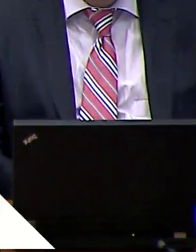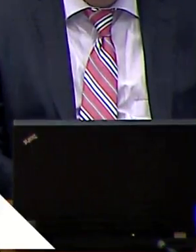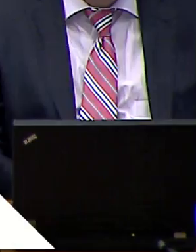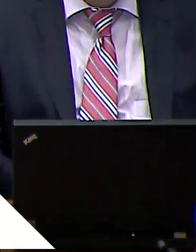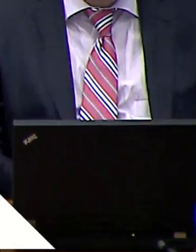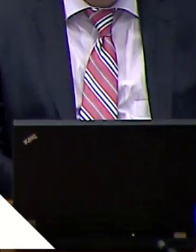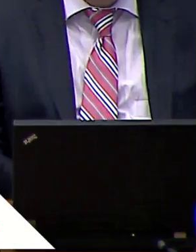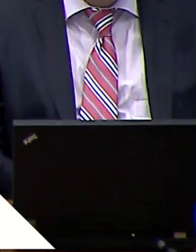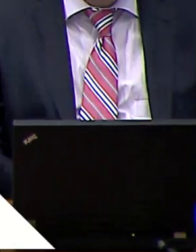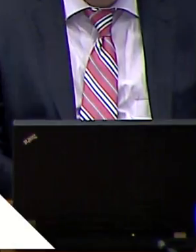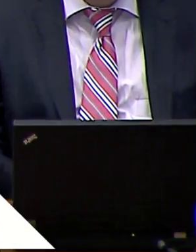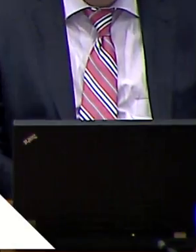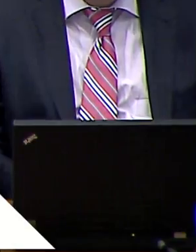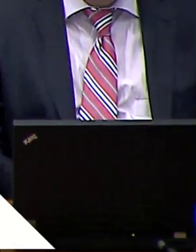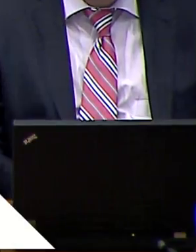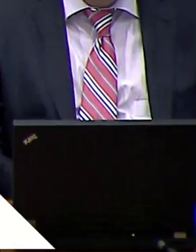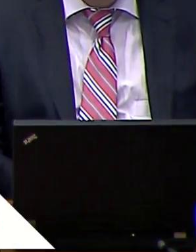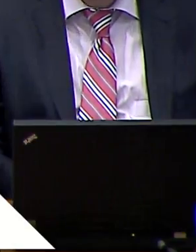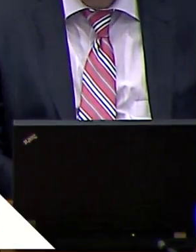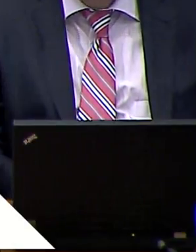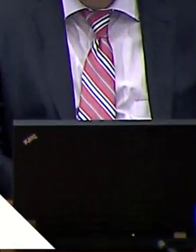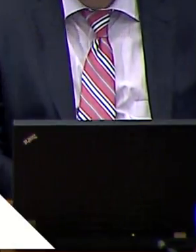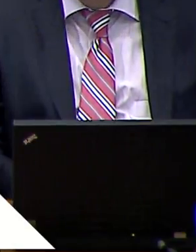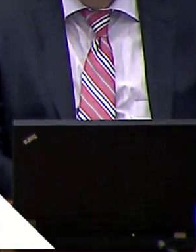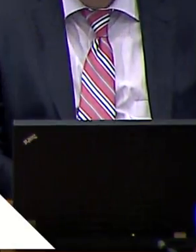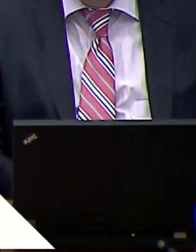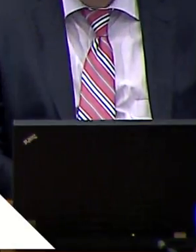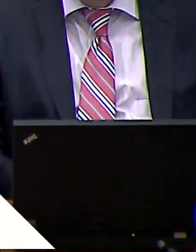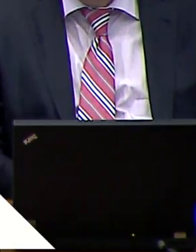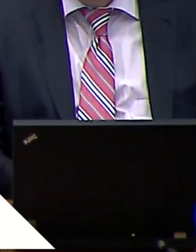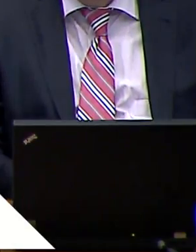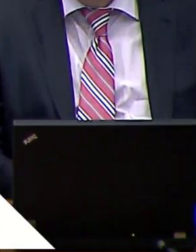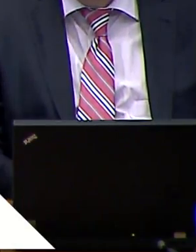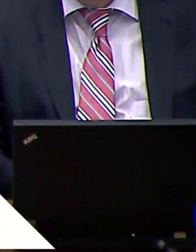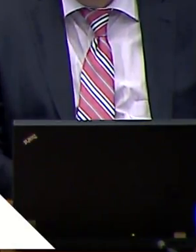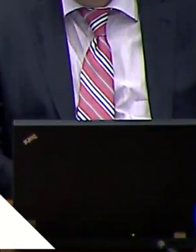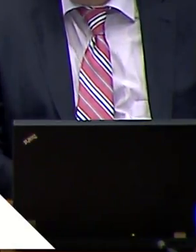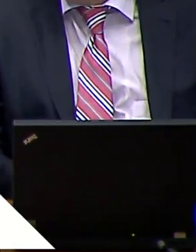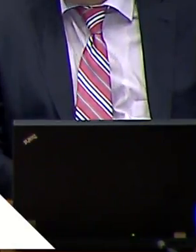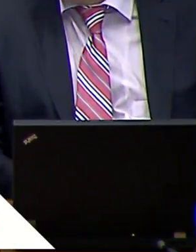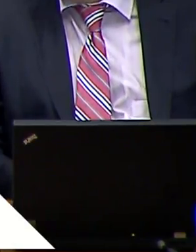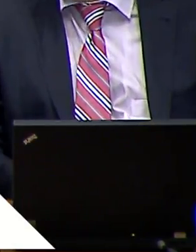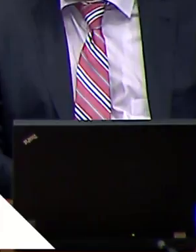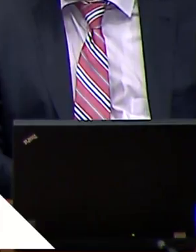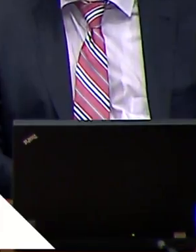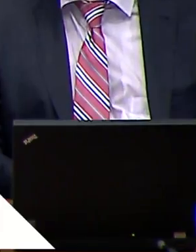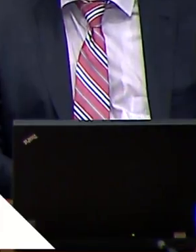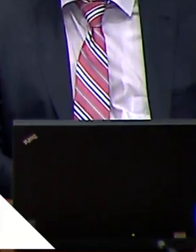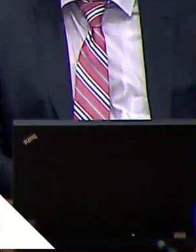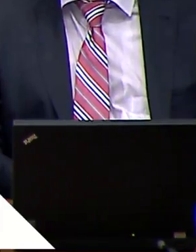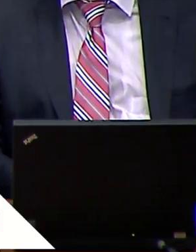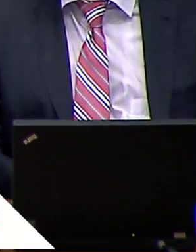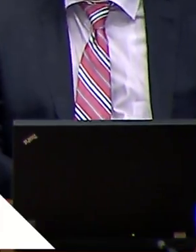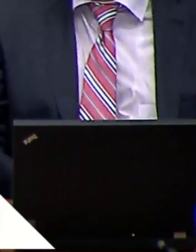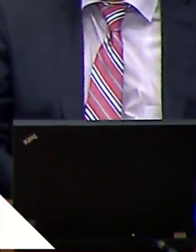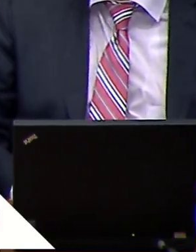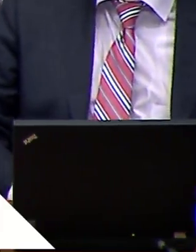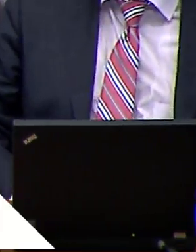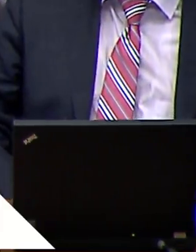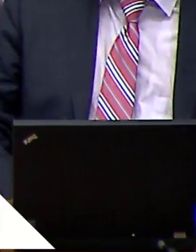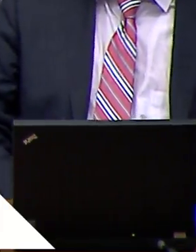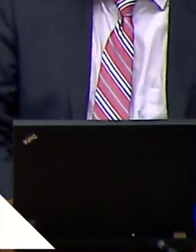para hablar en contra ofrezco la palabra para hablar diputado señor Jackson le ofrezco la palabra